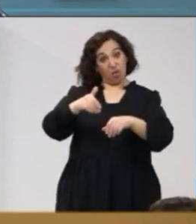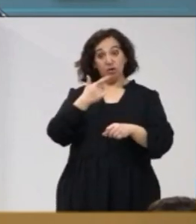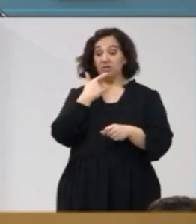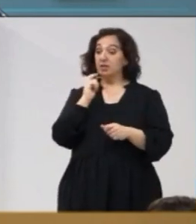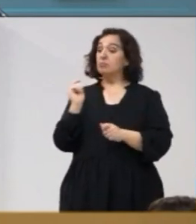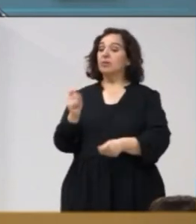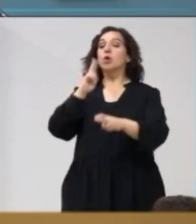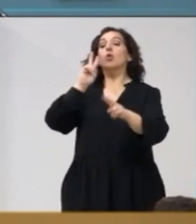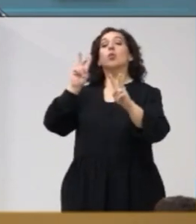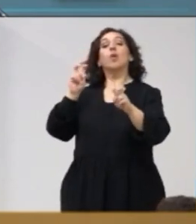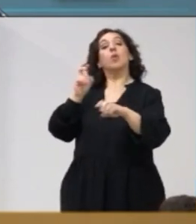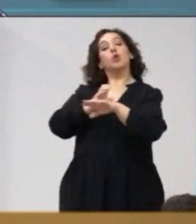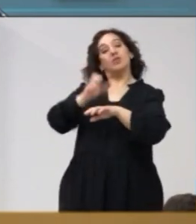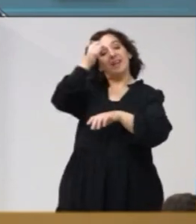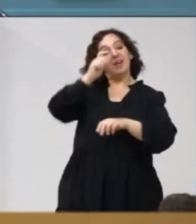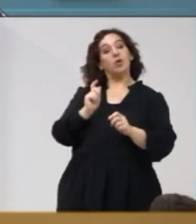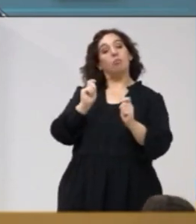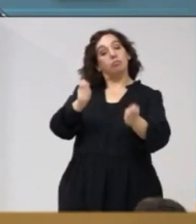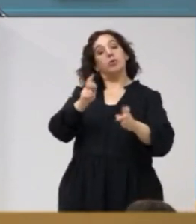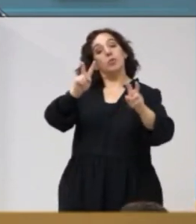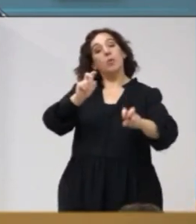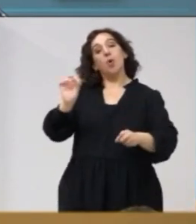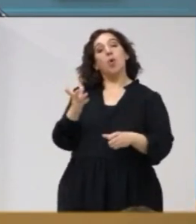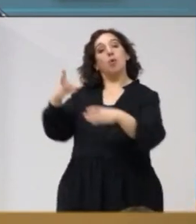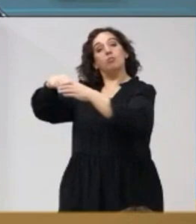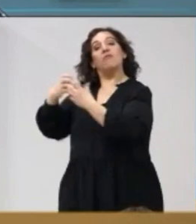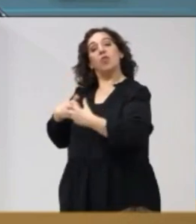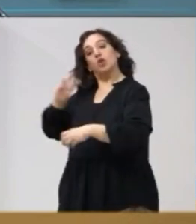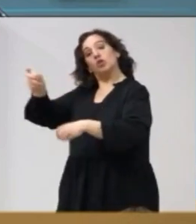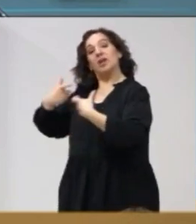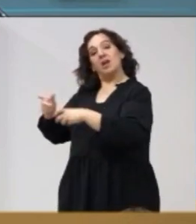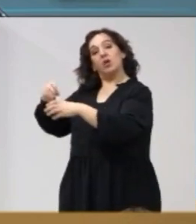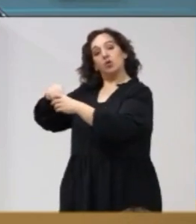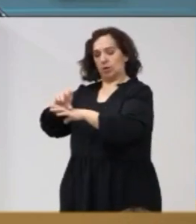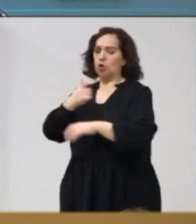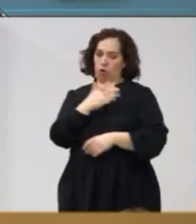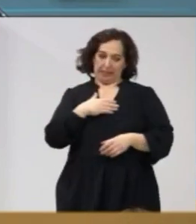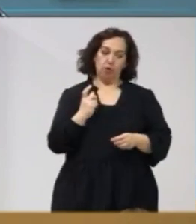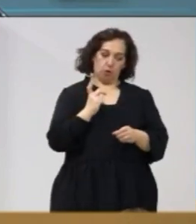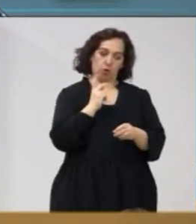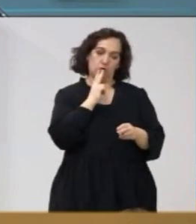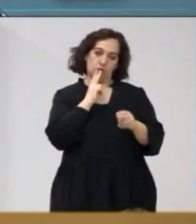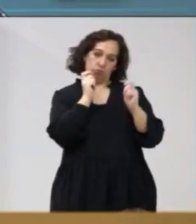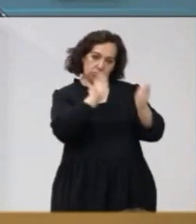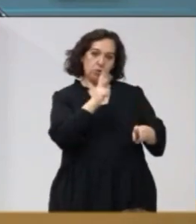nuevo consejero o las funciones asumirá otra consejería? No, mi intención es nombrar un nuevo consejero.